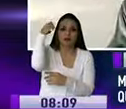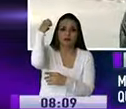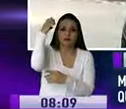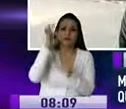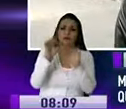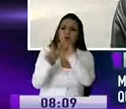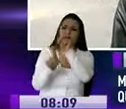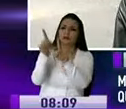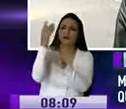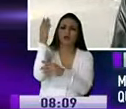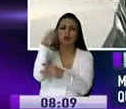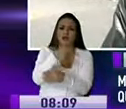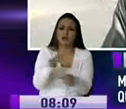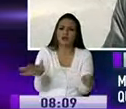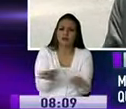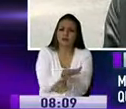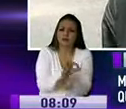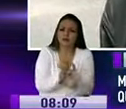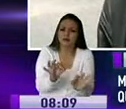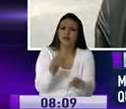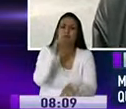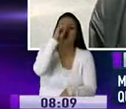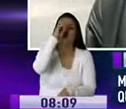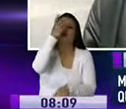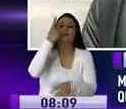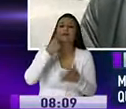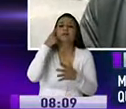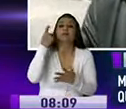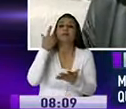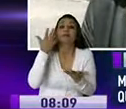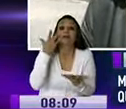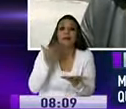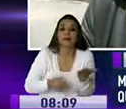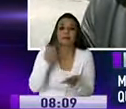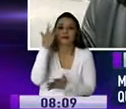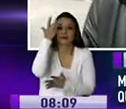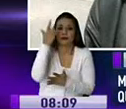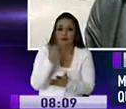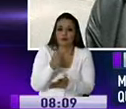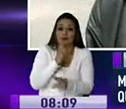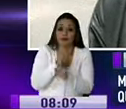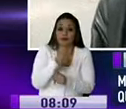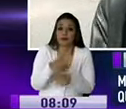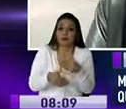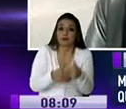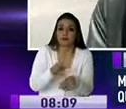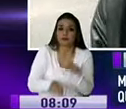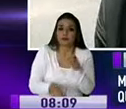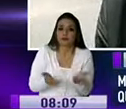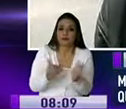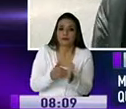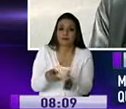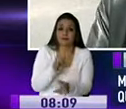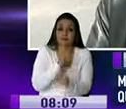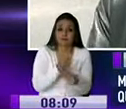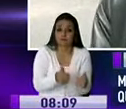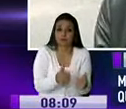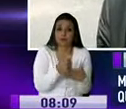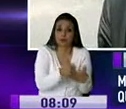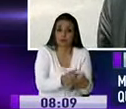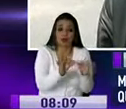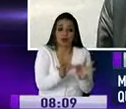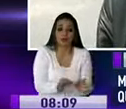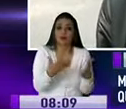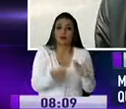alcaldes, ¿por qué no se puede hacer trabajos integrales? Porque el resultado a la postre es lo que estamos viendo. Bien, ayudan,